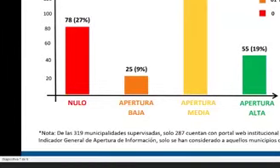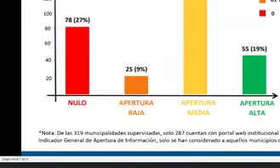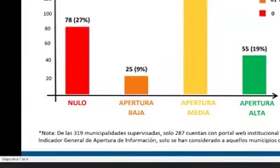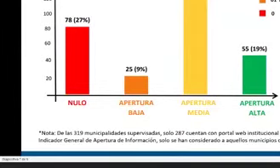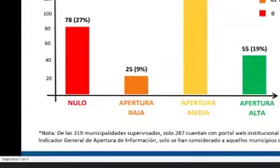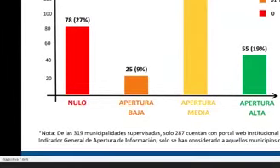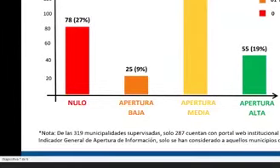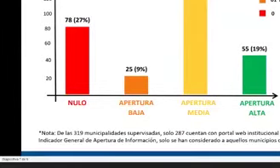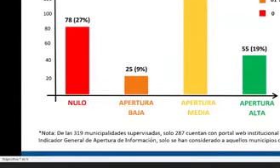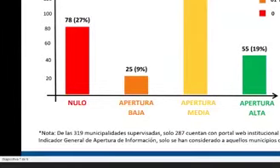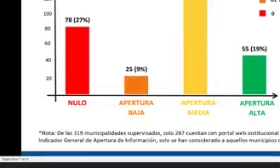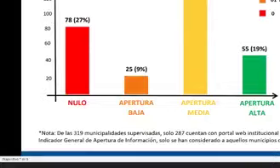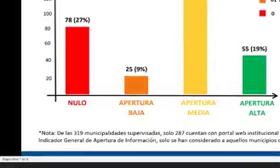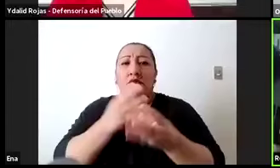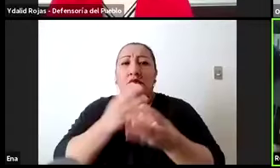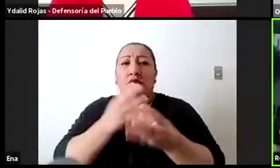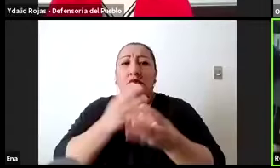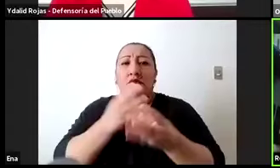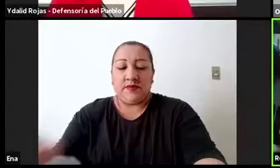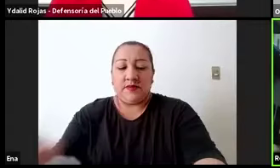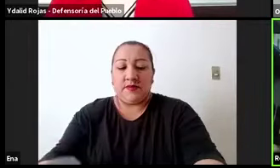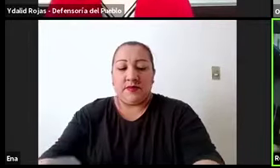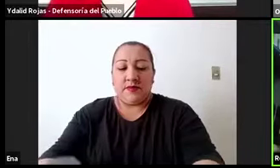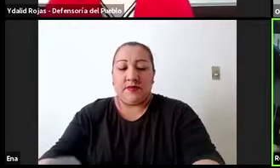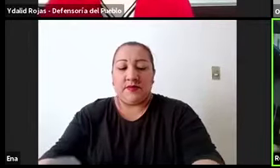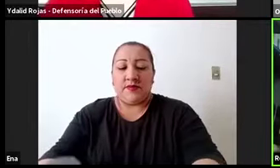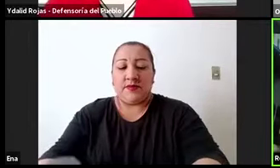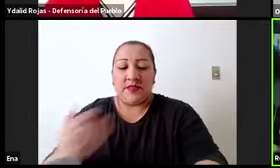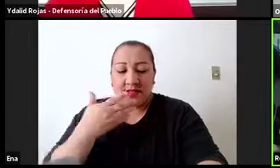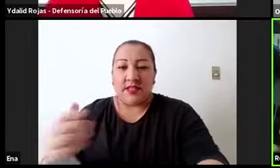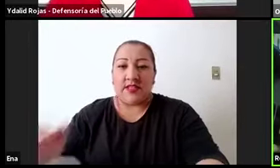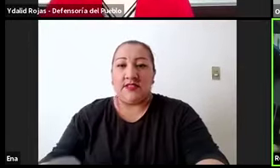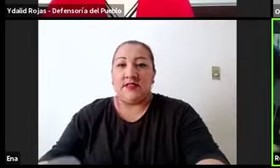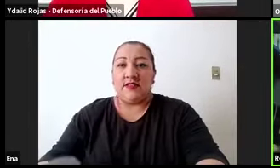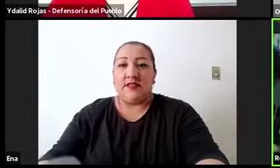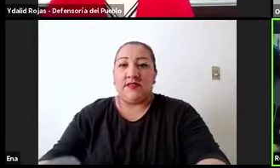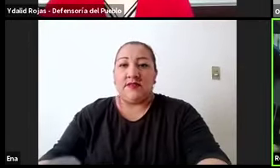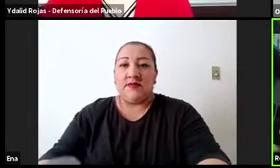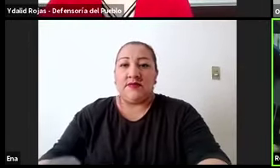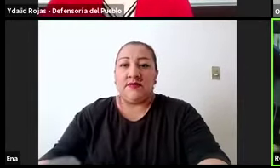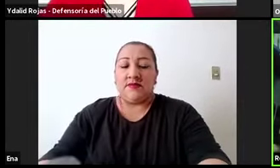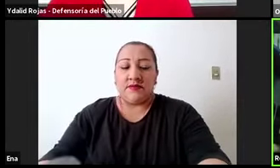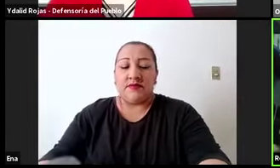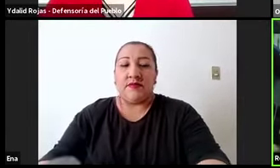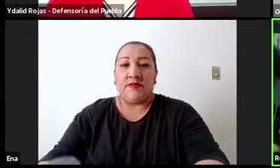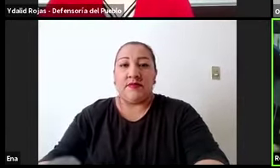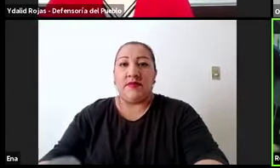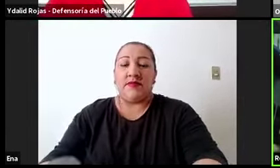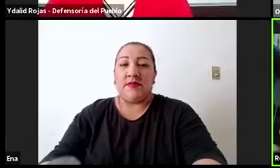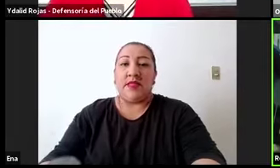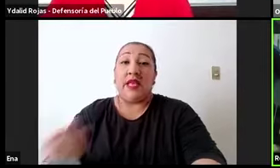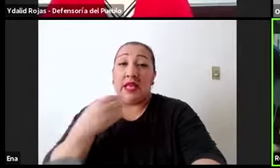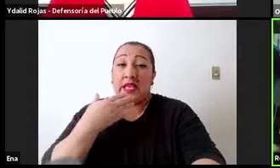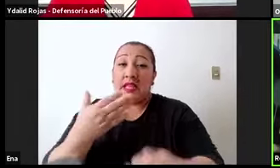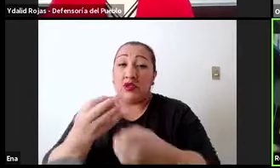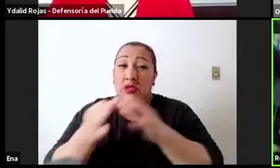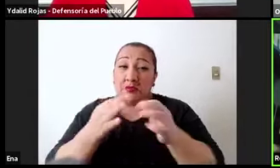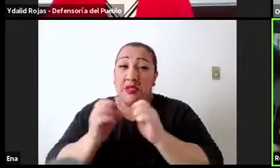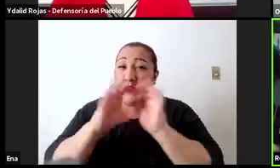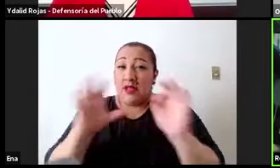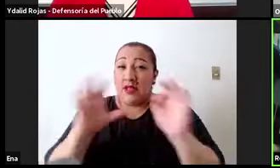gracias. Gracias a ti, Dalit. Muy interesante la presentación basada en datos precisos, a partir de